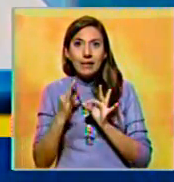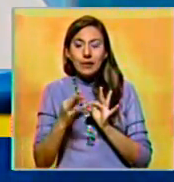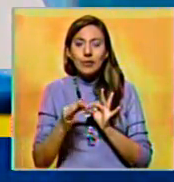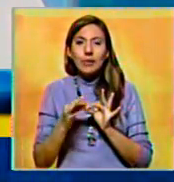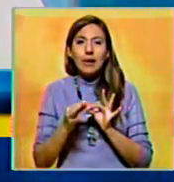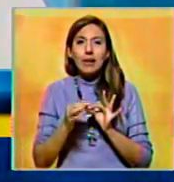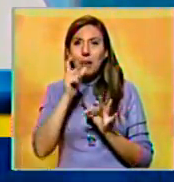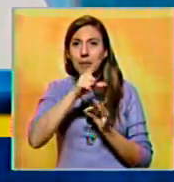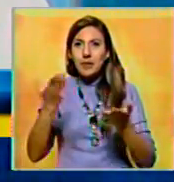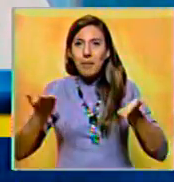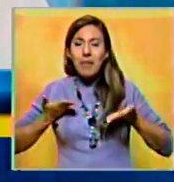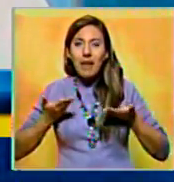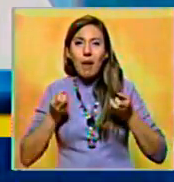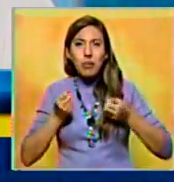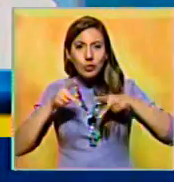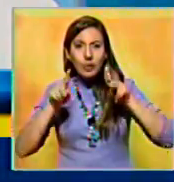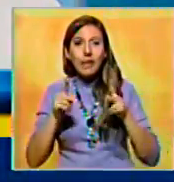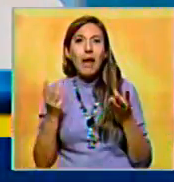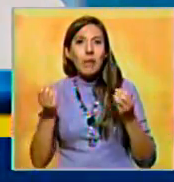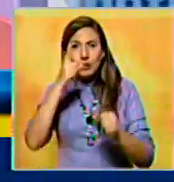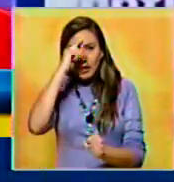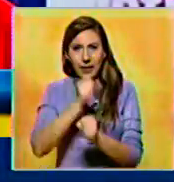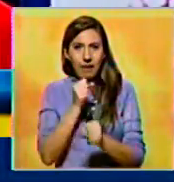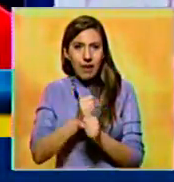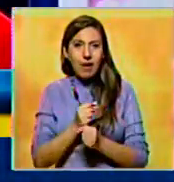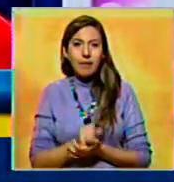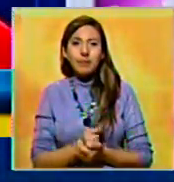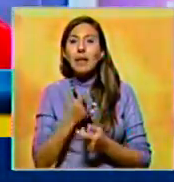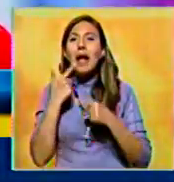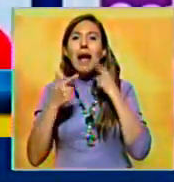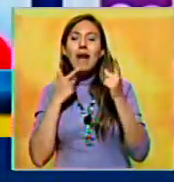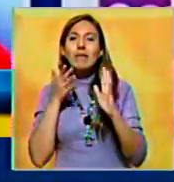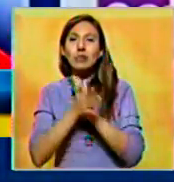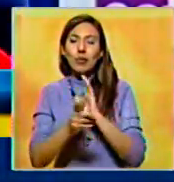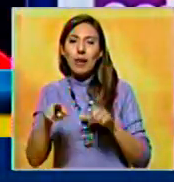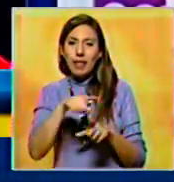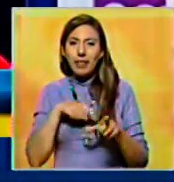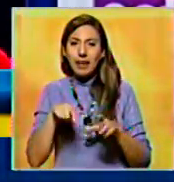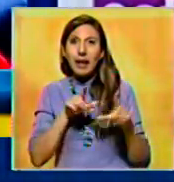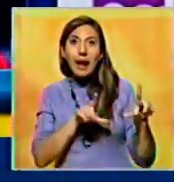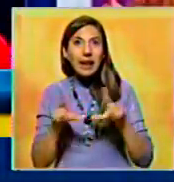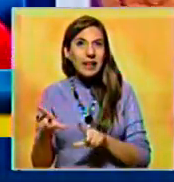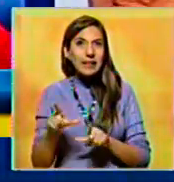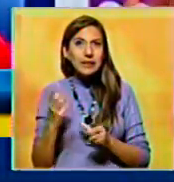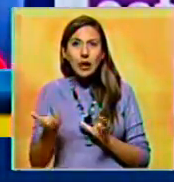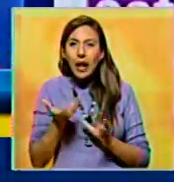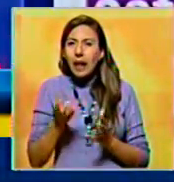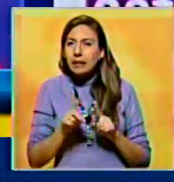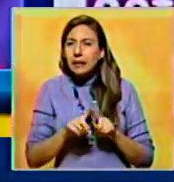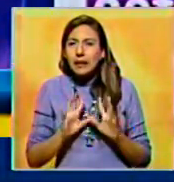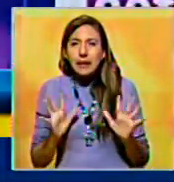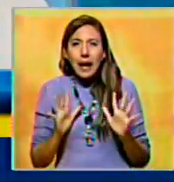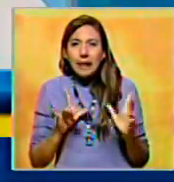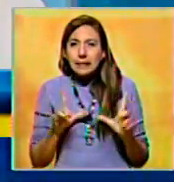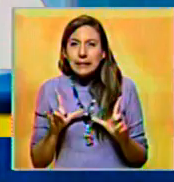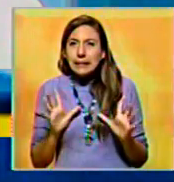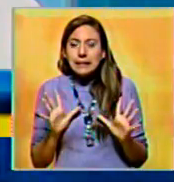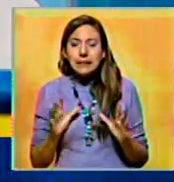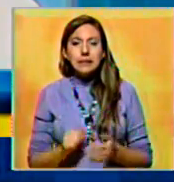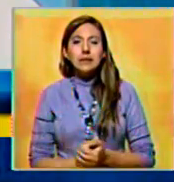gente. Sigue llegando muchísimo trabajo. Háblame del disco, ¿está listo, calientico ya para salir? Sí, está